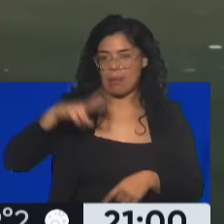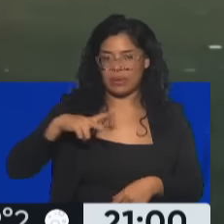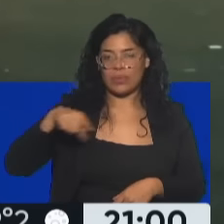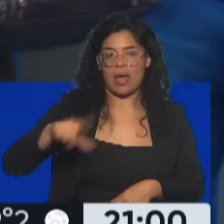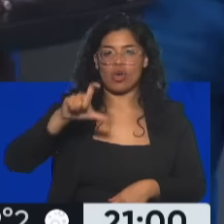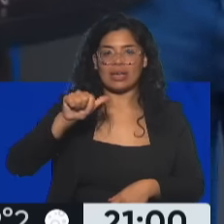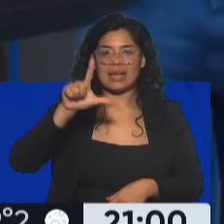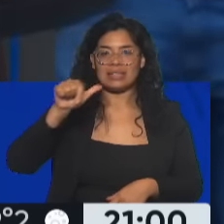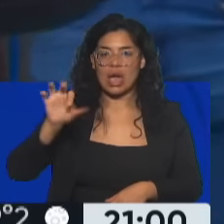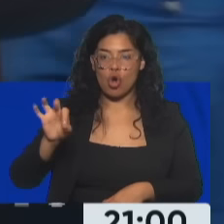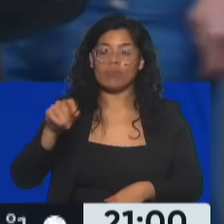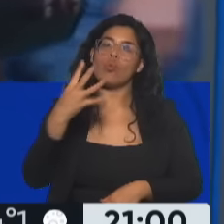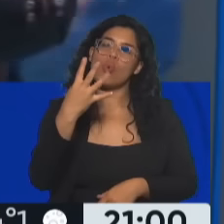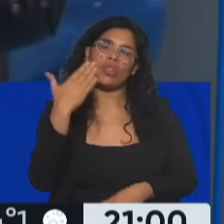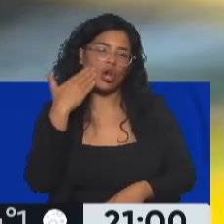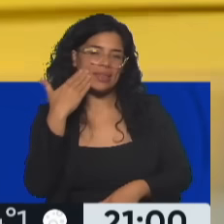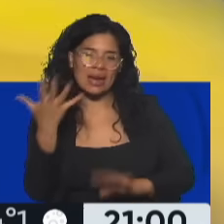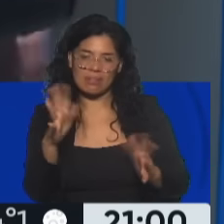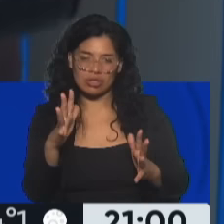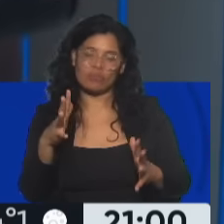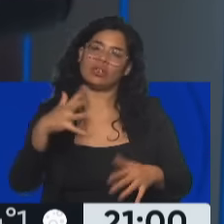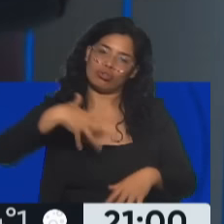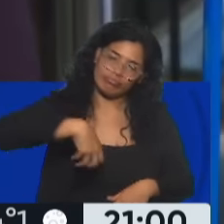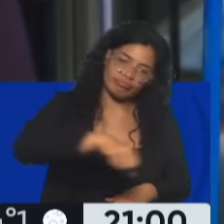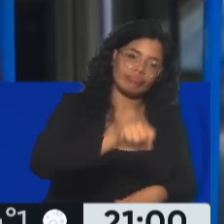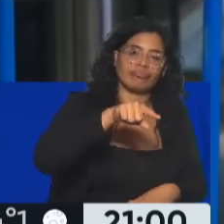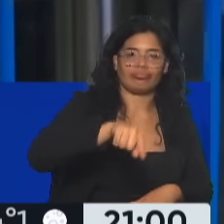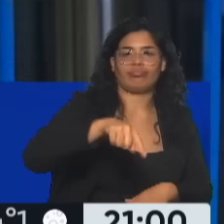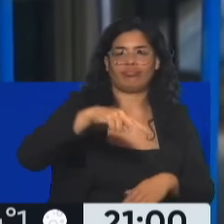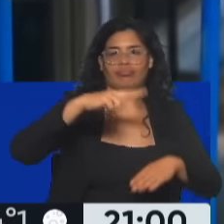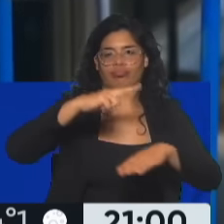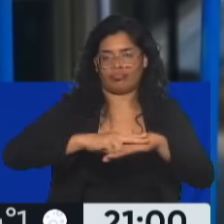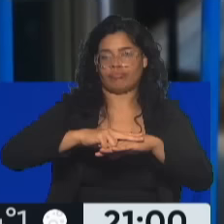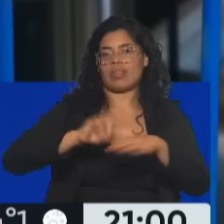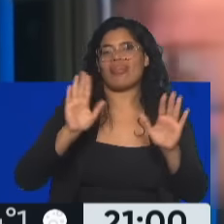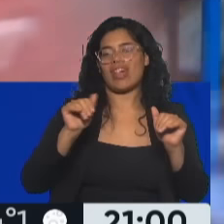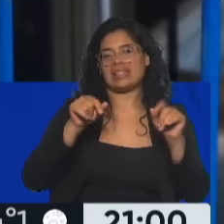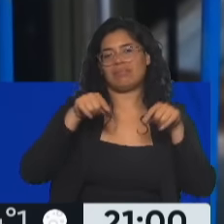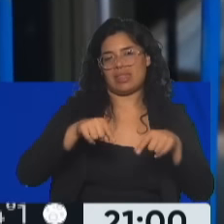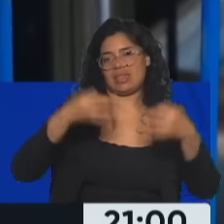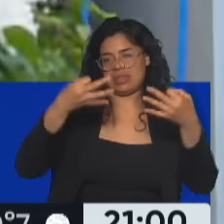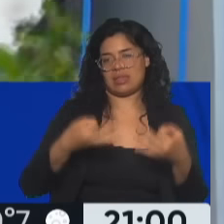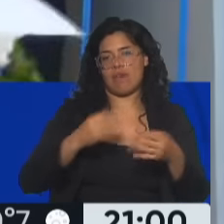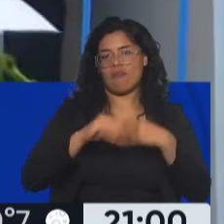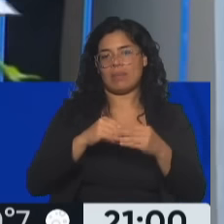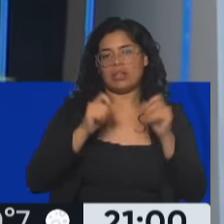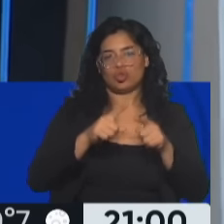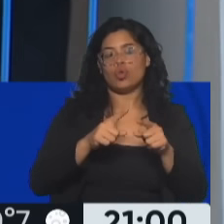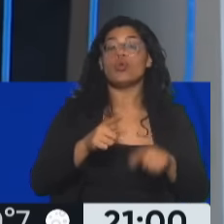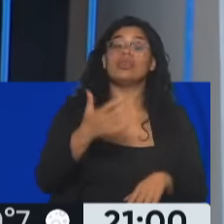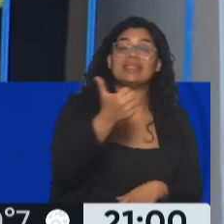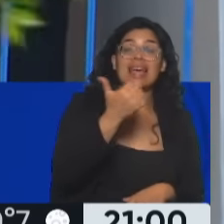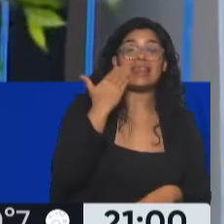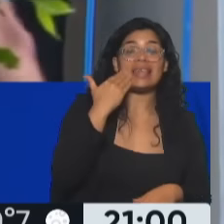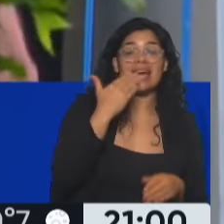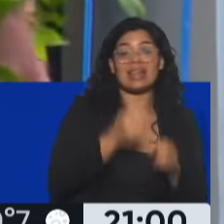4 de la tarde, donde comenzó su velatorio a partir de las 17 horas para la familia y a partir de las 18 hasta las 21